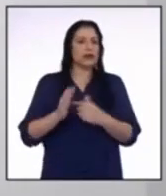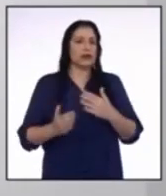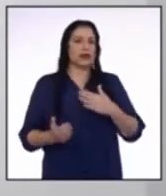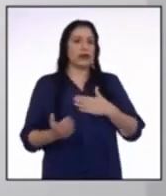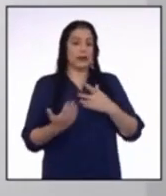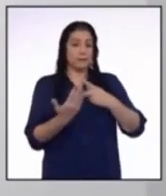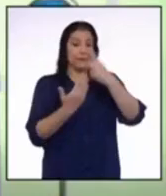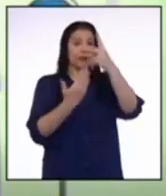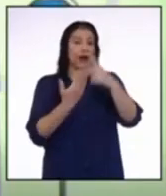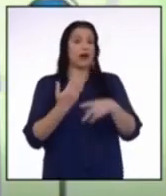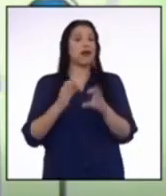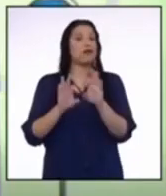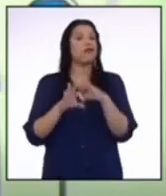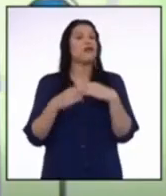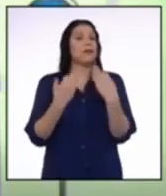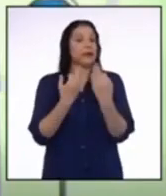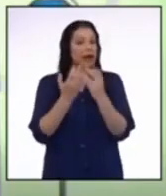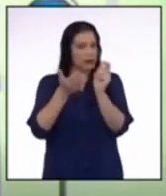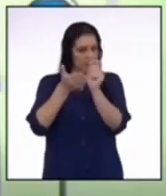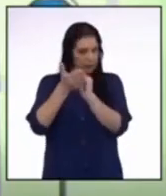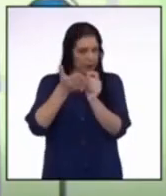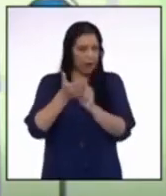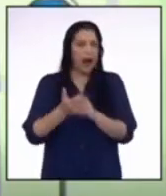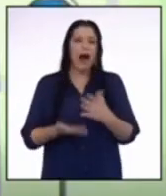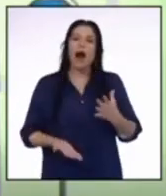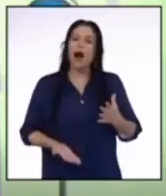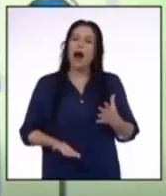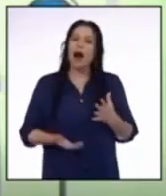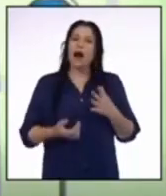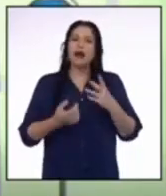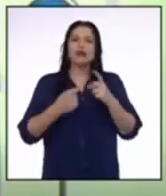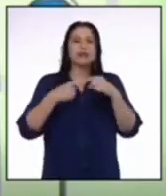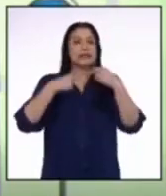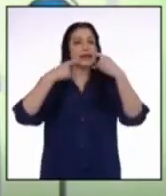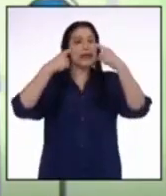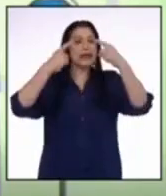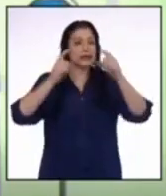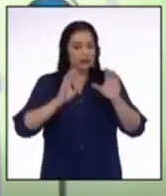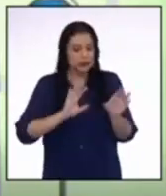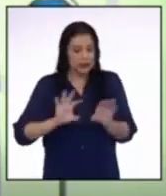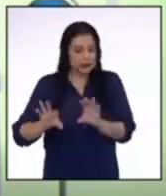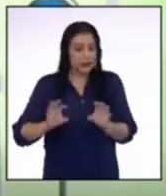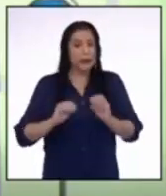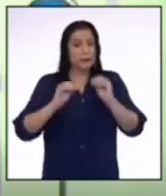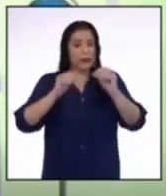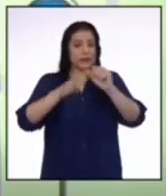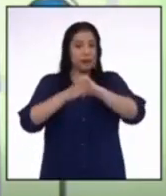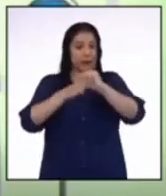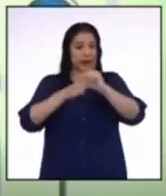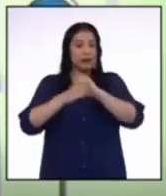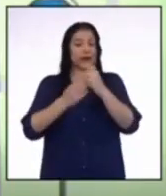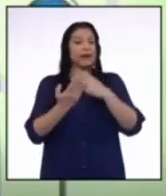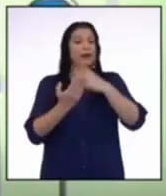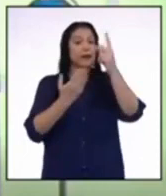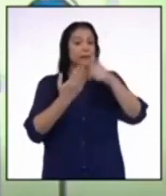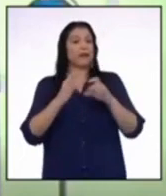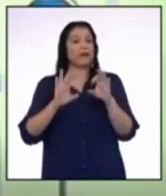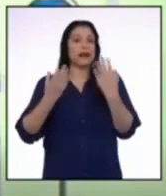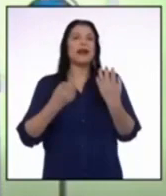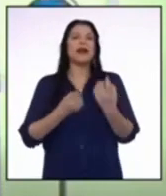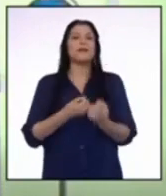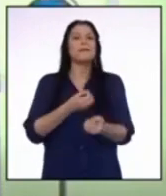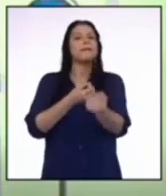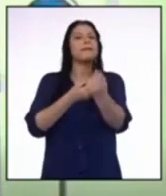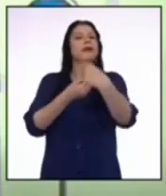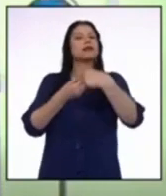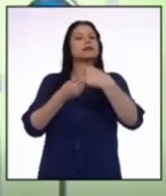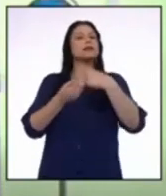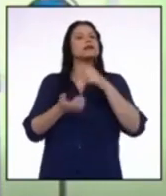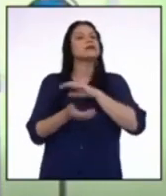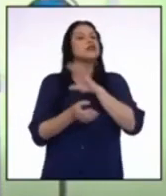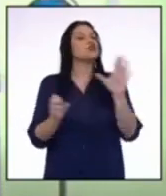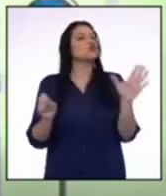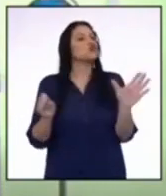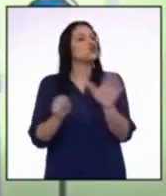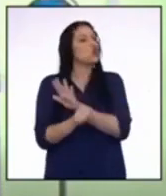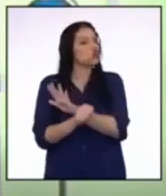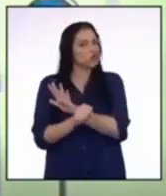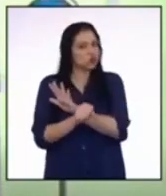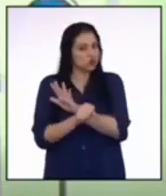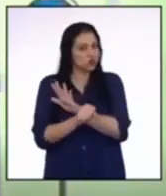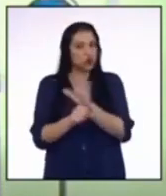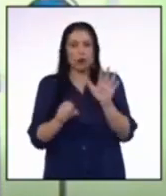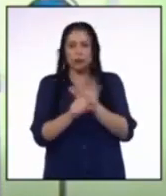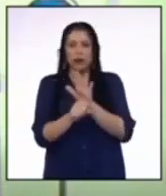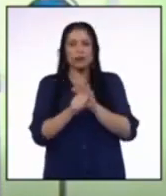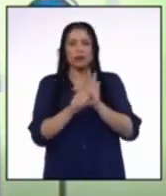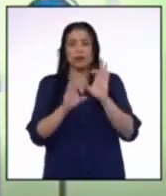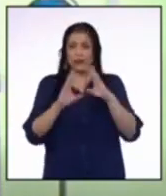plan familiar. Entonces, la clave del éxito en la elaboración y aplicación del plan familiar es la participación de todos los miembros de la familia